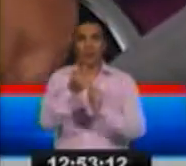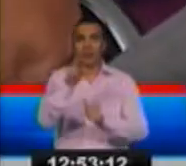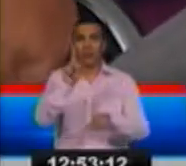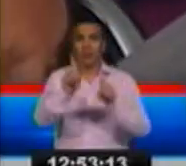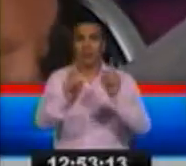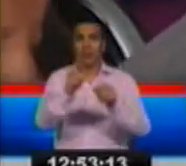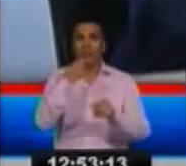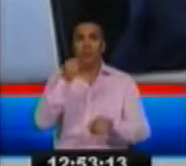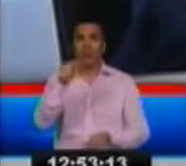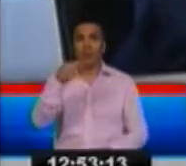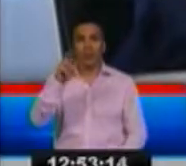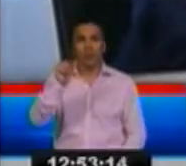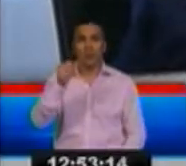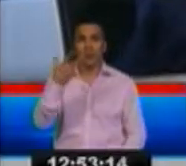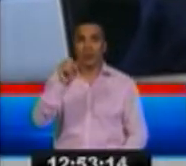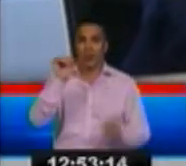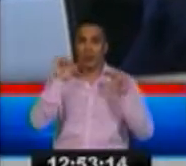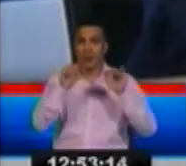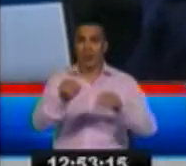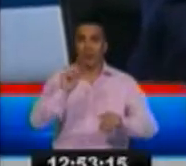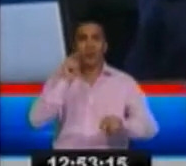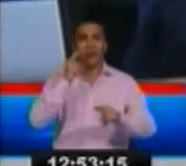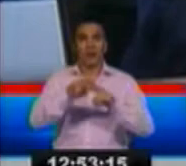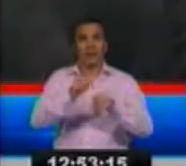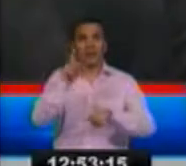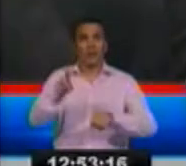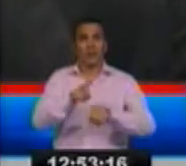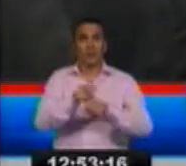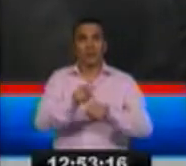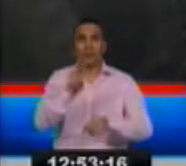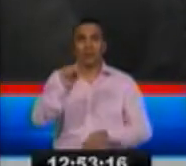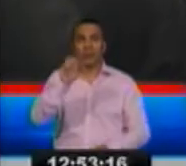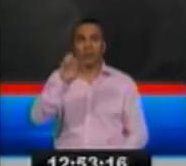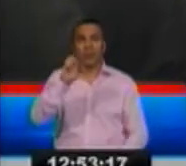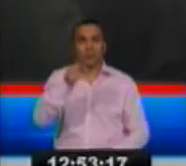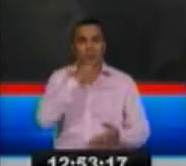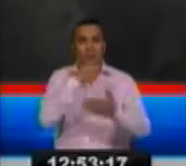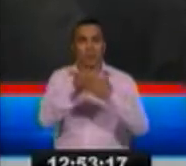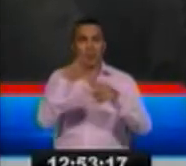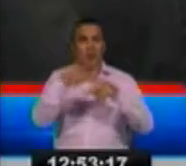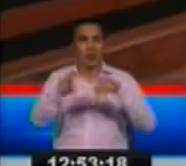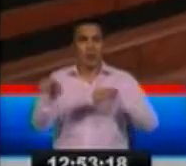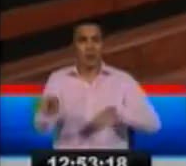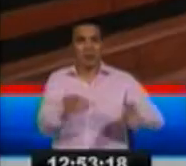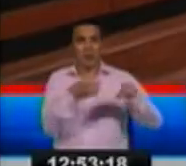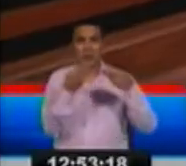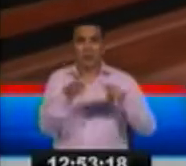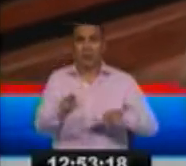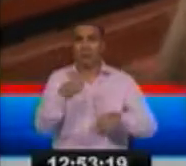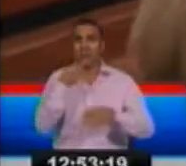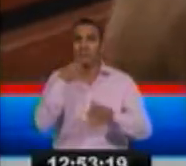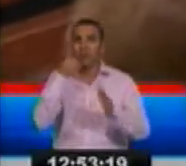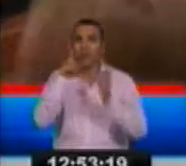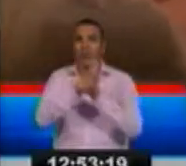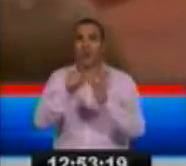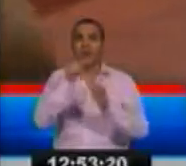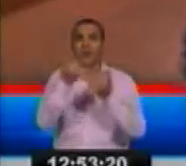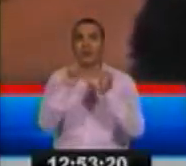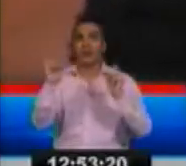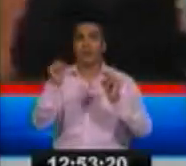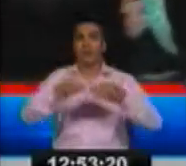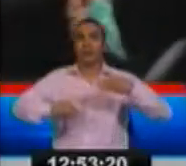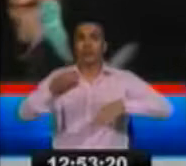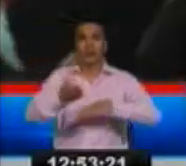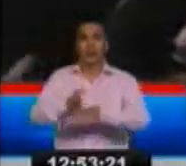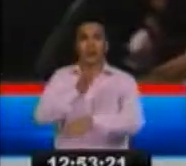Caso Saraguro, 30S, la ex dirigente de la UNE, Mary Zamora, periodistas y activistas. Denunciaron la falta de independencia de la